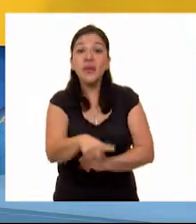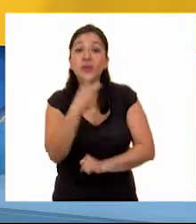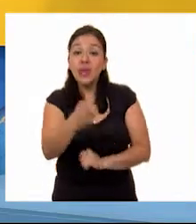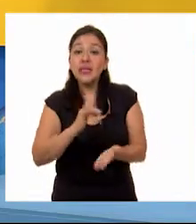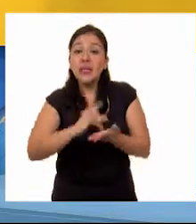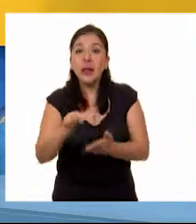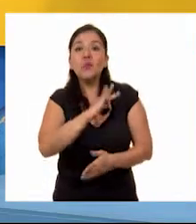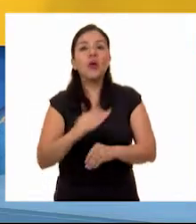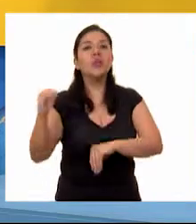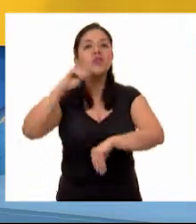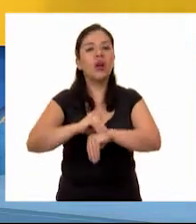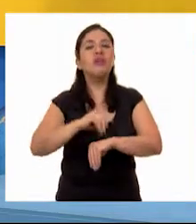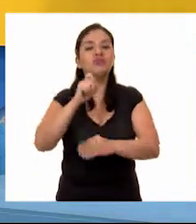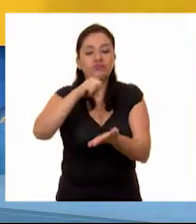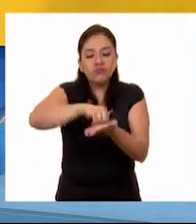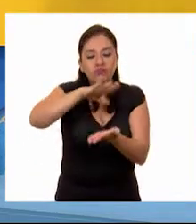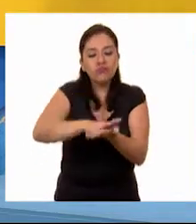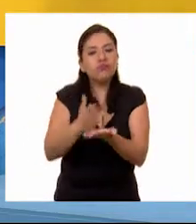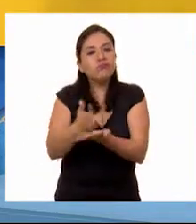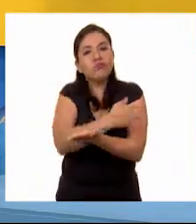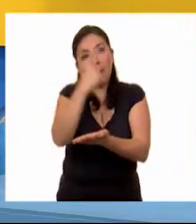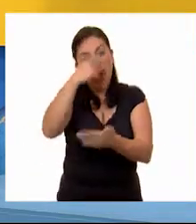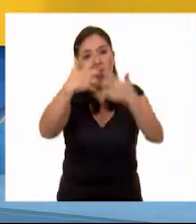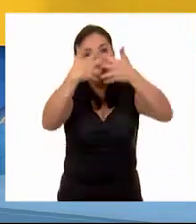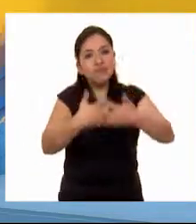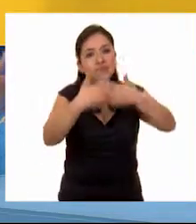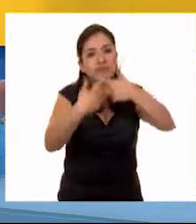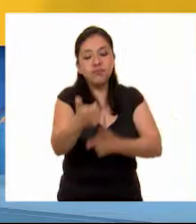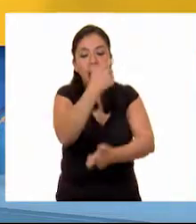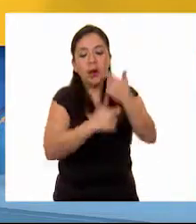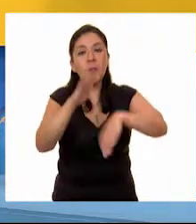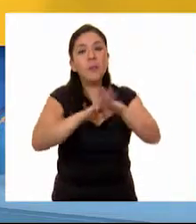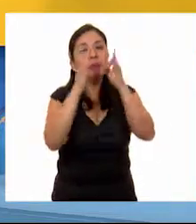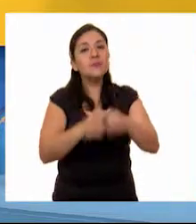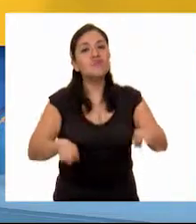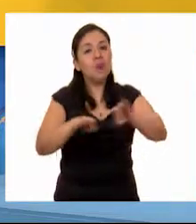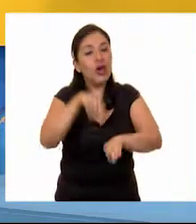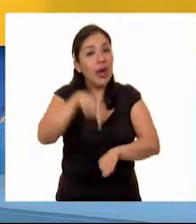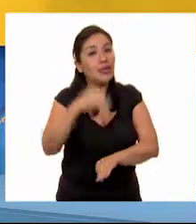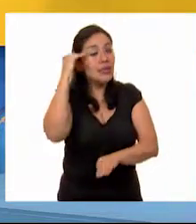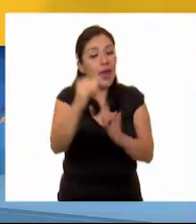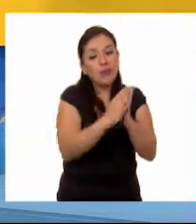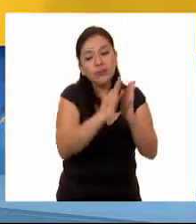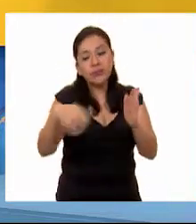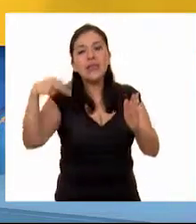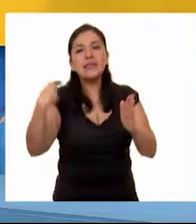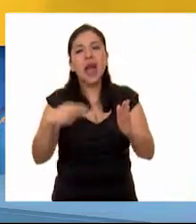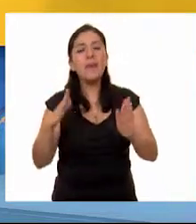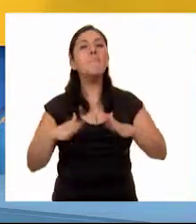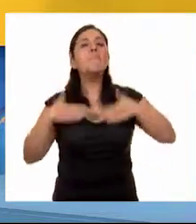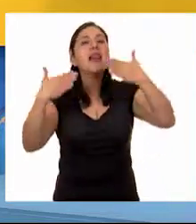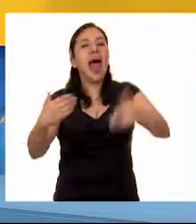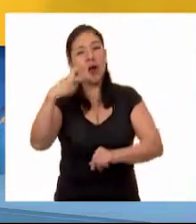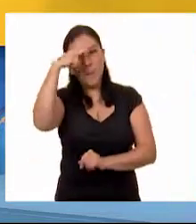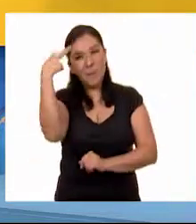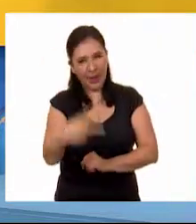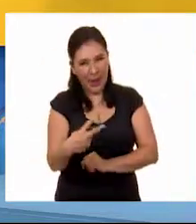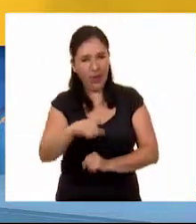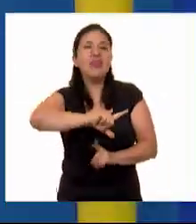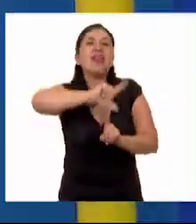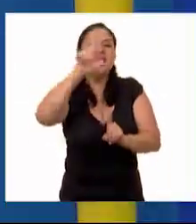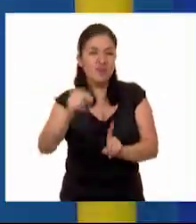forma, se estableció el antecedente industrial y económico más importante de la etapa que llamamos el Milagro Mexicano, que siguió